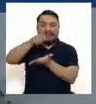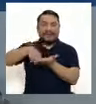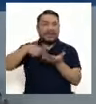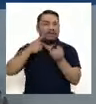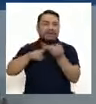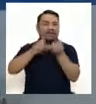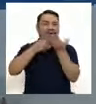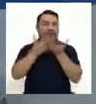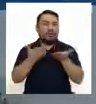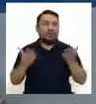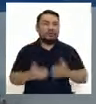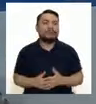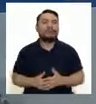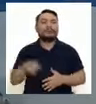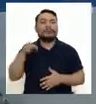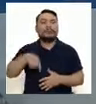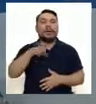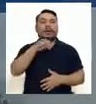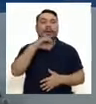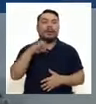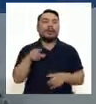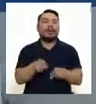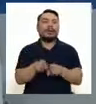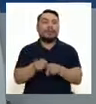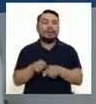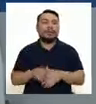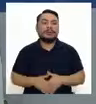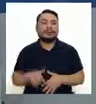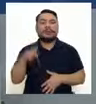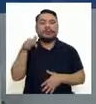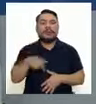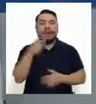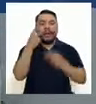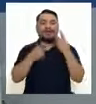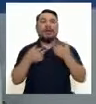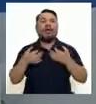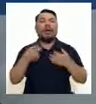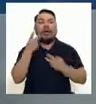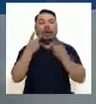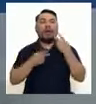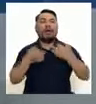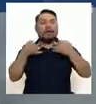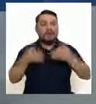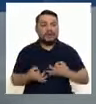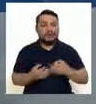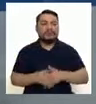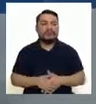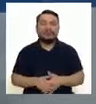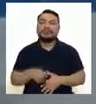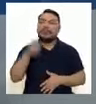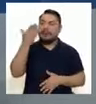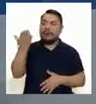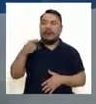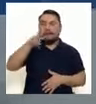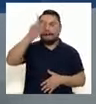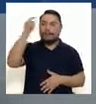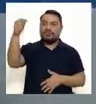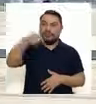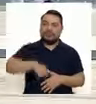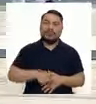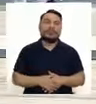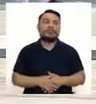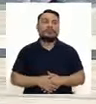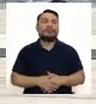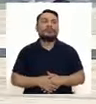solamente con su presencia en la APEC, sino también en esta visita oficial que hace al Perú.